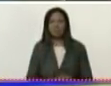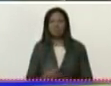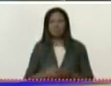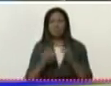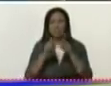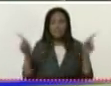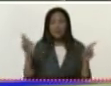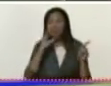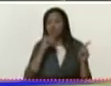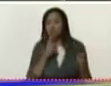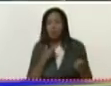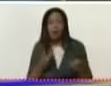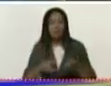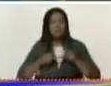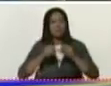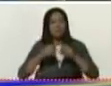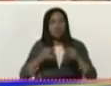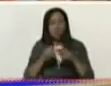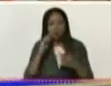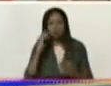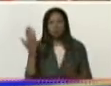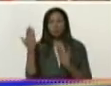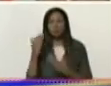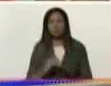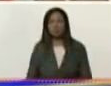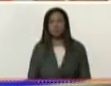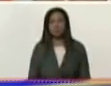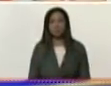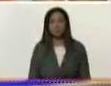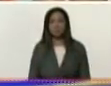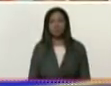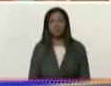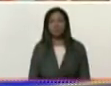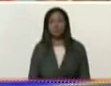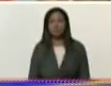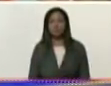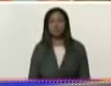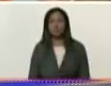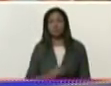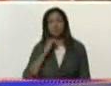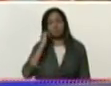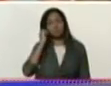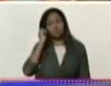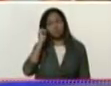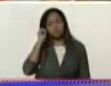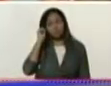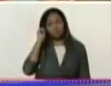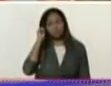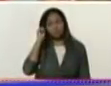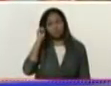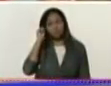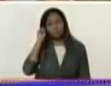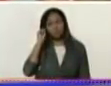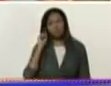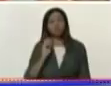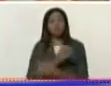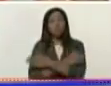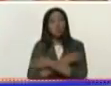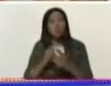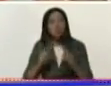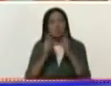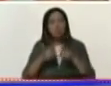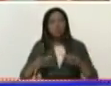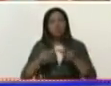el gobierno continúa. Adelante, Héctor Rodríguez. Un abrazo, presidente, a usted y a todo su equipo. Nos encontramos en los Valles del